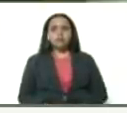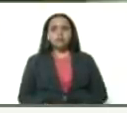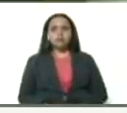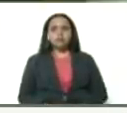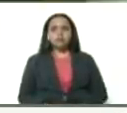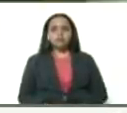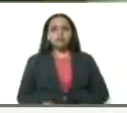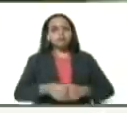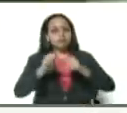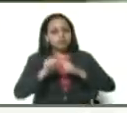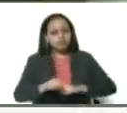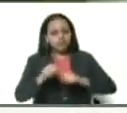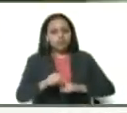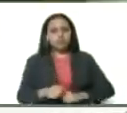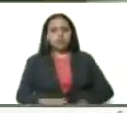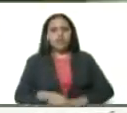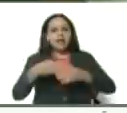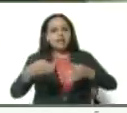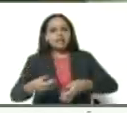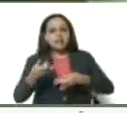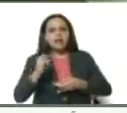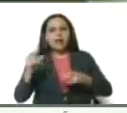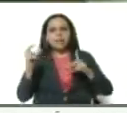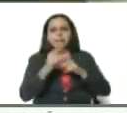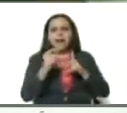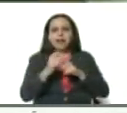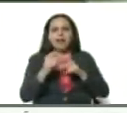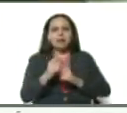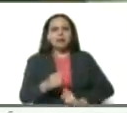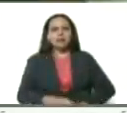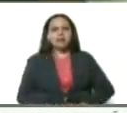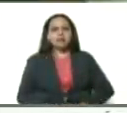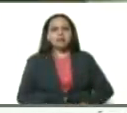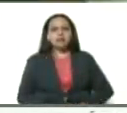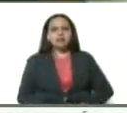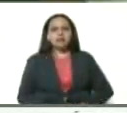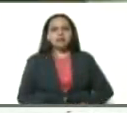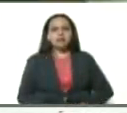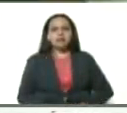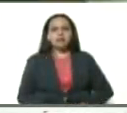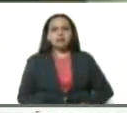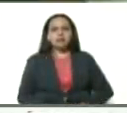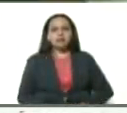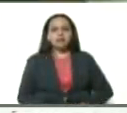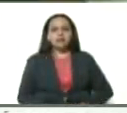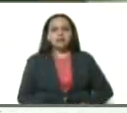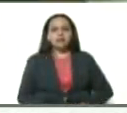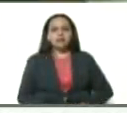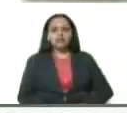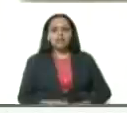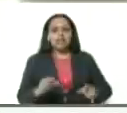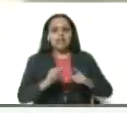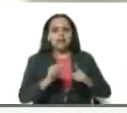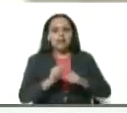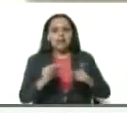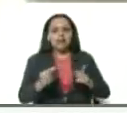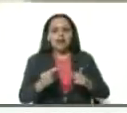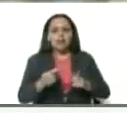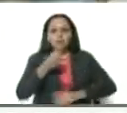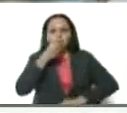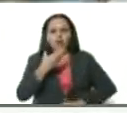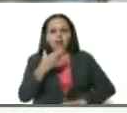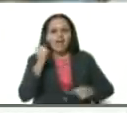Así es, siempre tiene la palabra como un buen llanero, pues, la palabra como una espada.